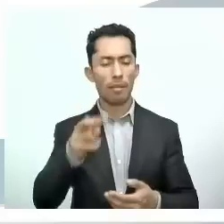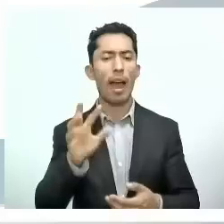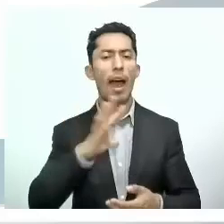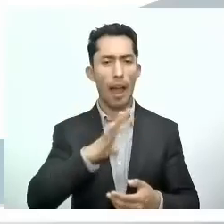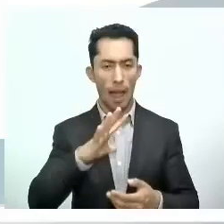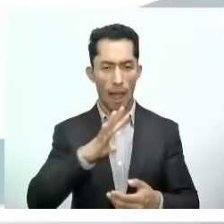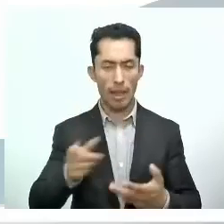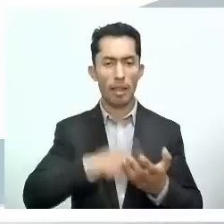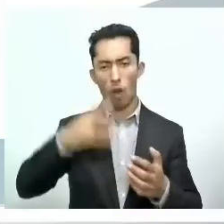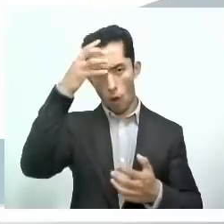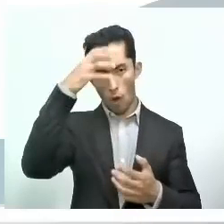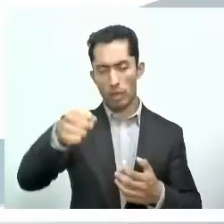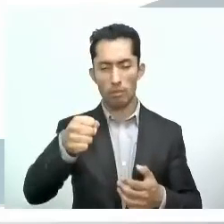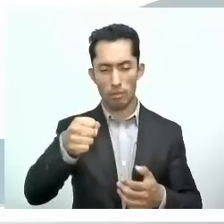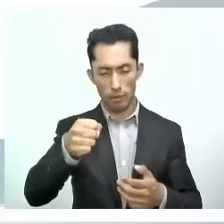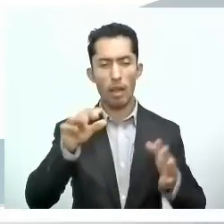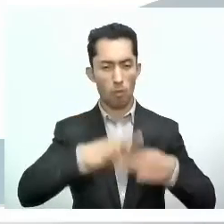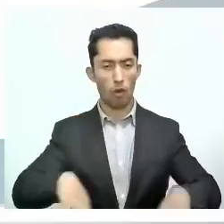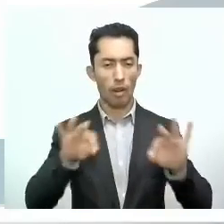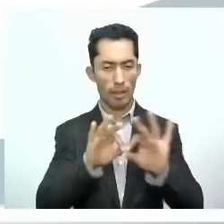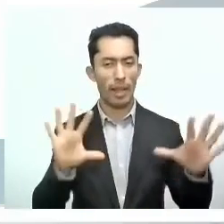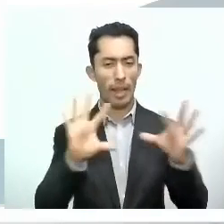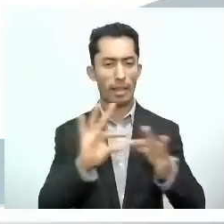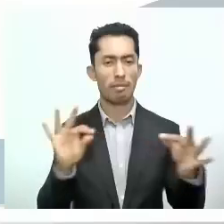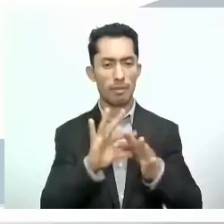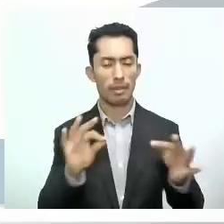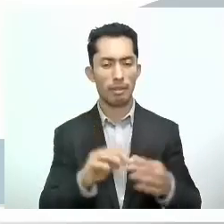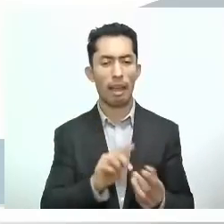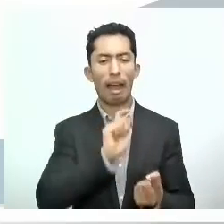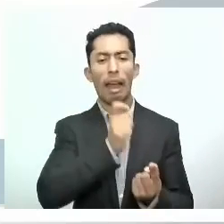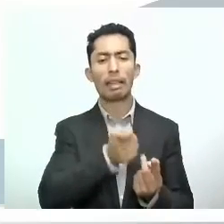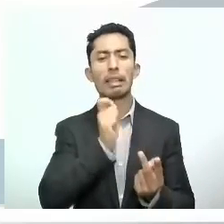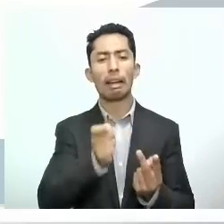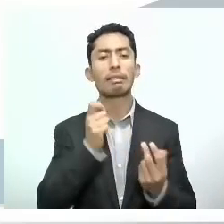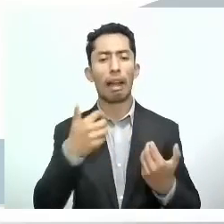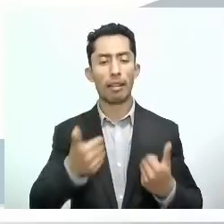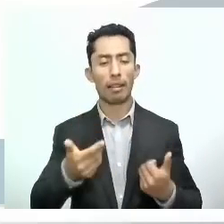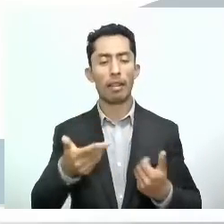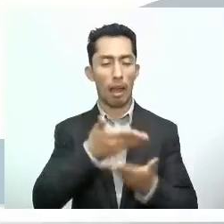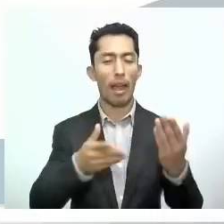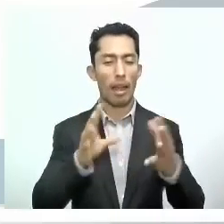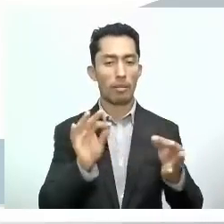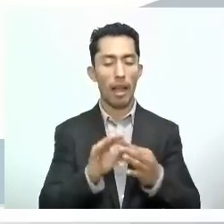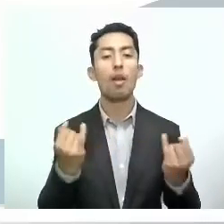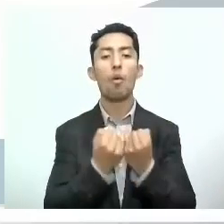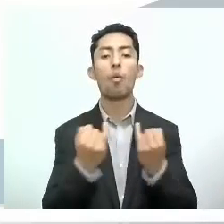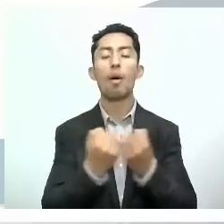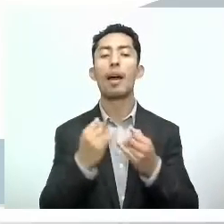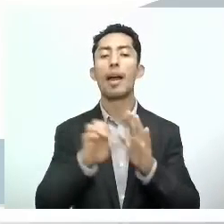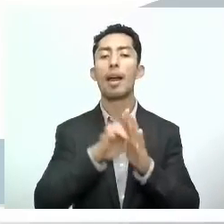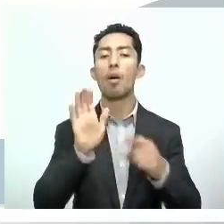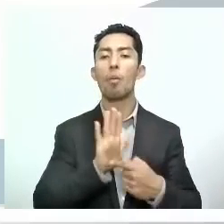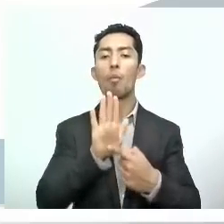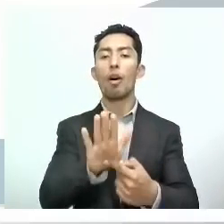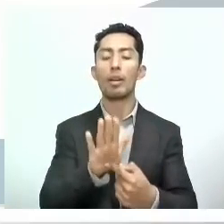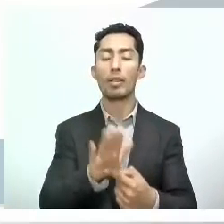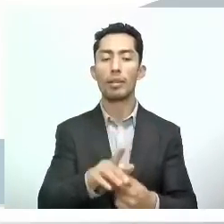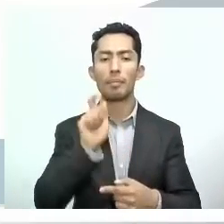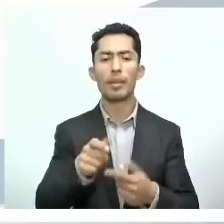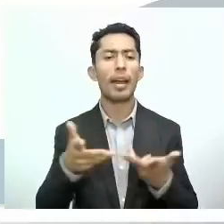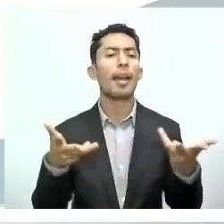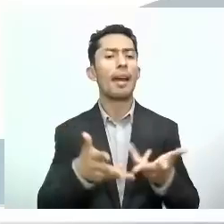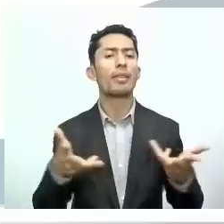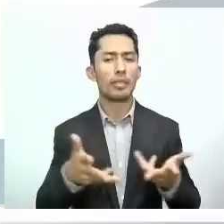conceptual que ahora les voy a compartir un poco nuestros entendimientos y una base ilustrativa de qué están haciendo los